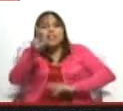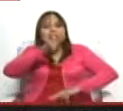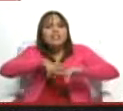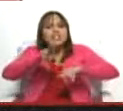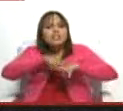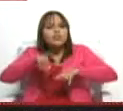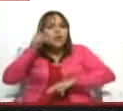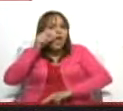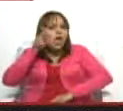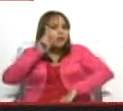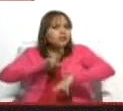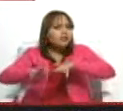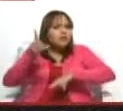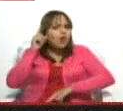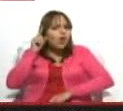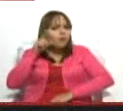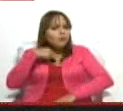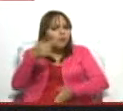asesinados.